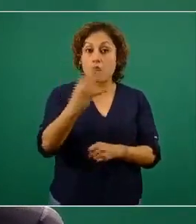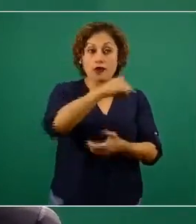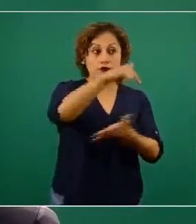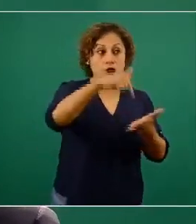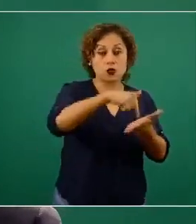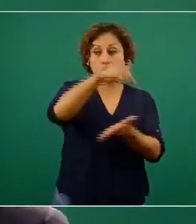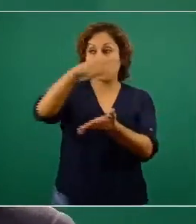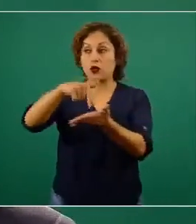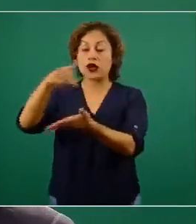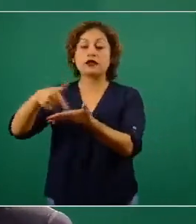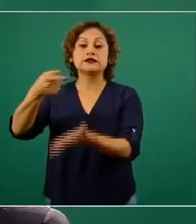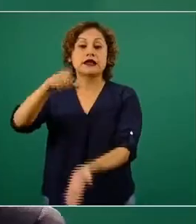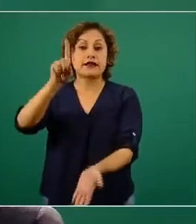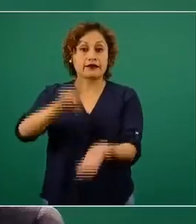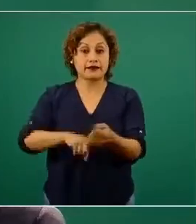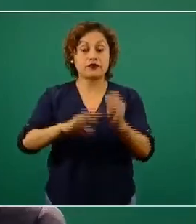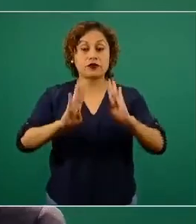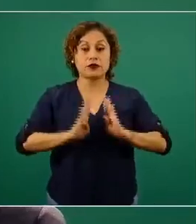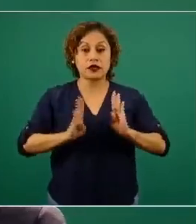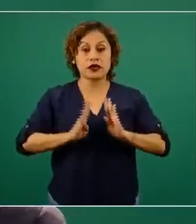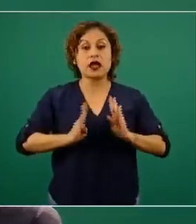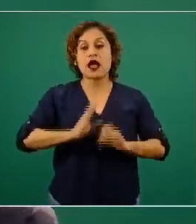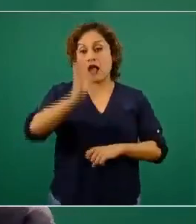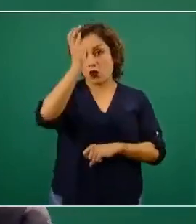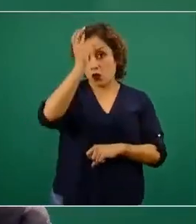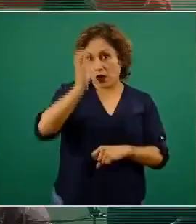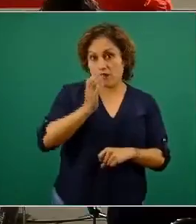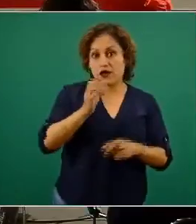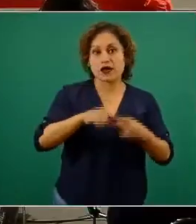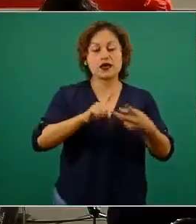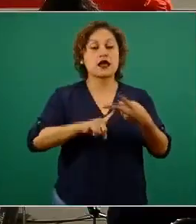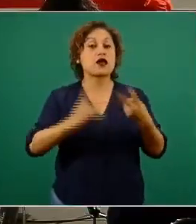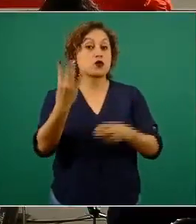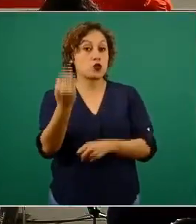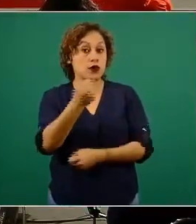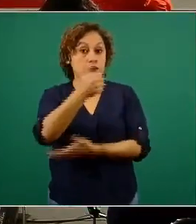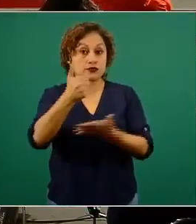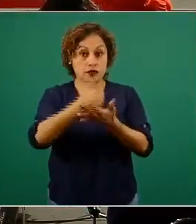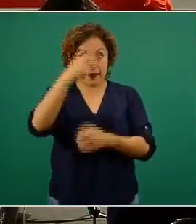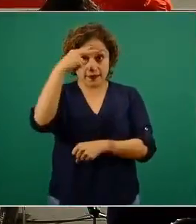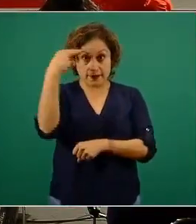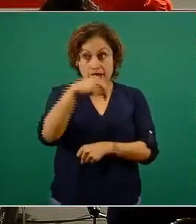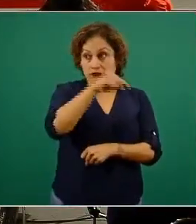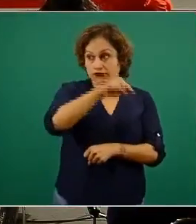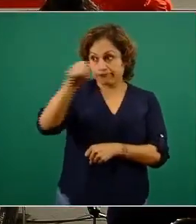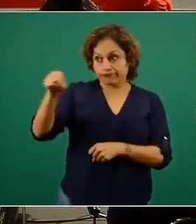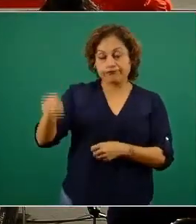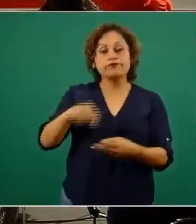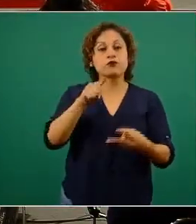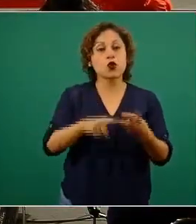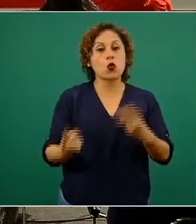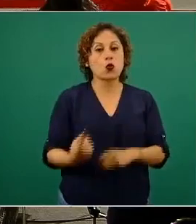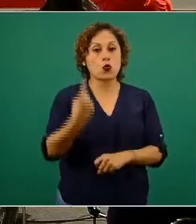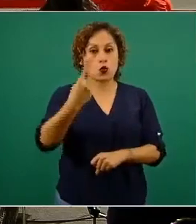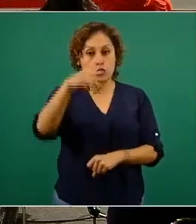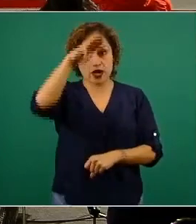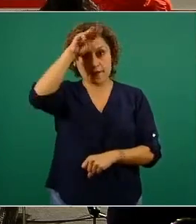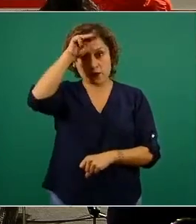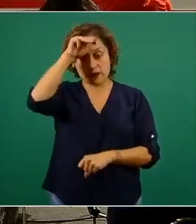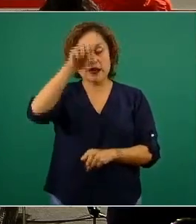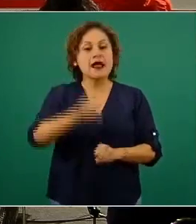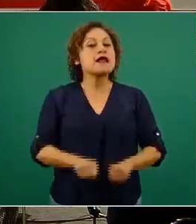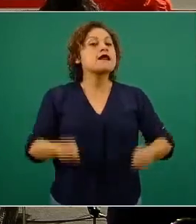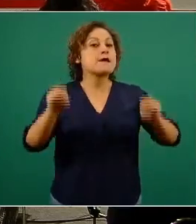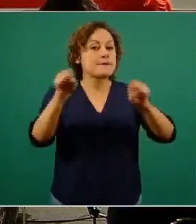militares en Coahuila, 9 en la Ciudad de México y 1 en Monterrey. Este segundo embarque tendrá la misma